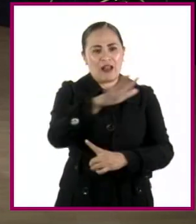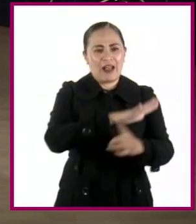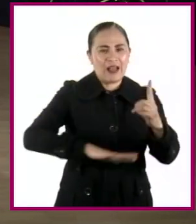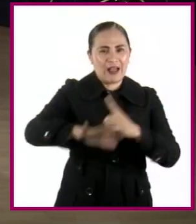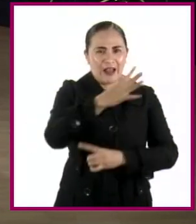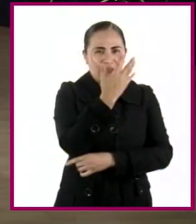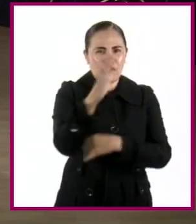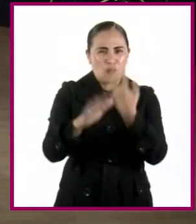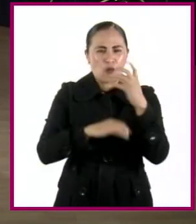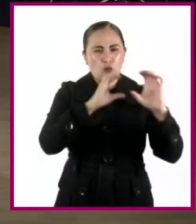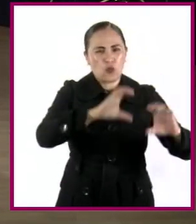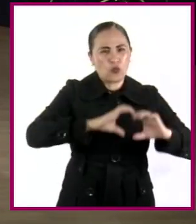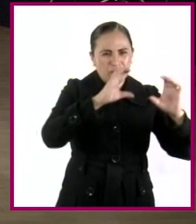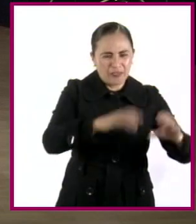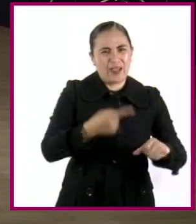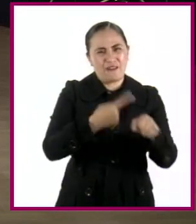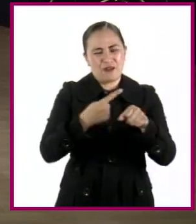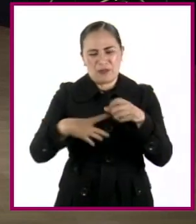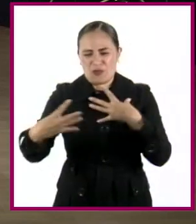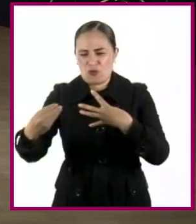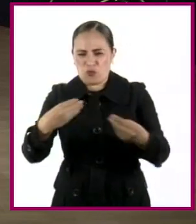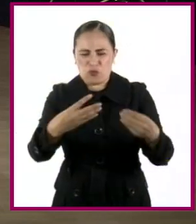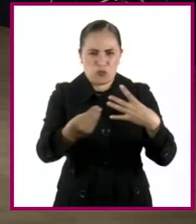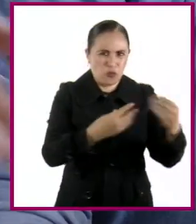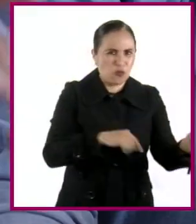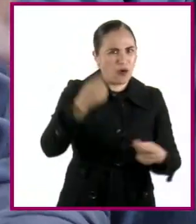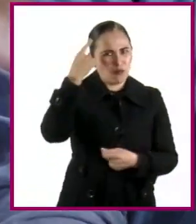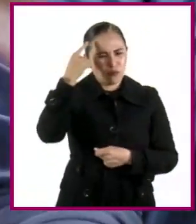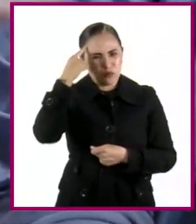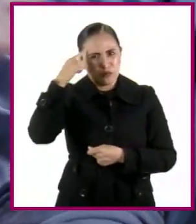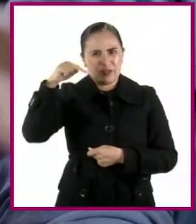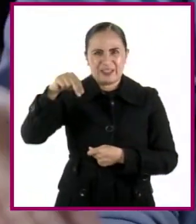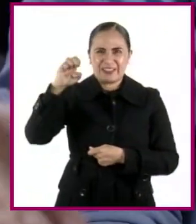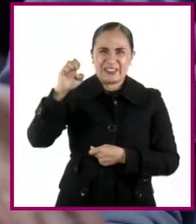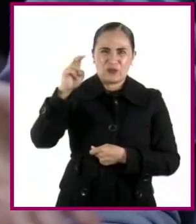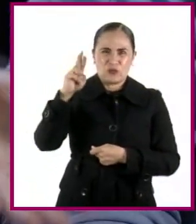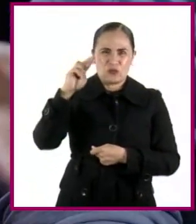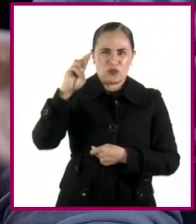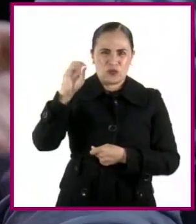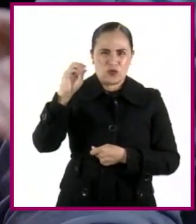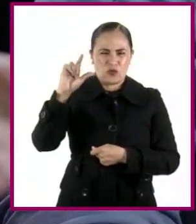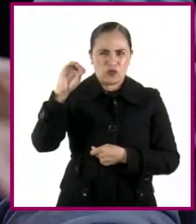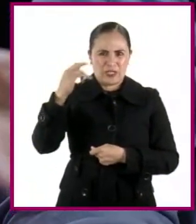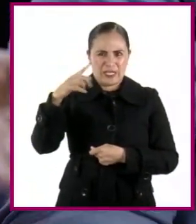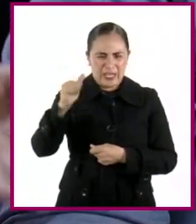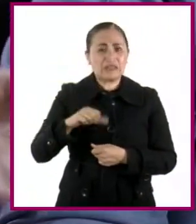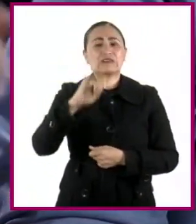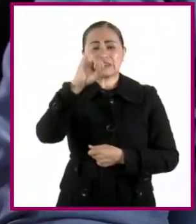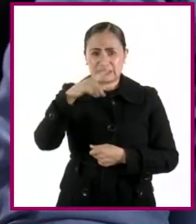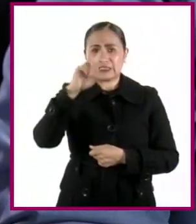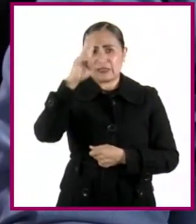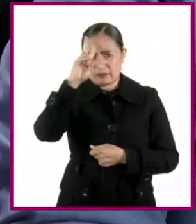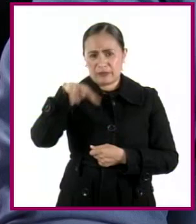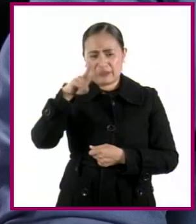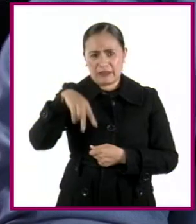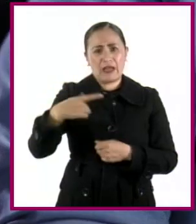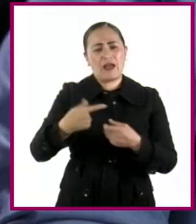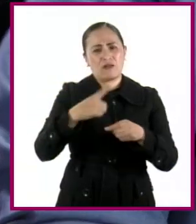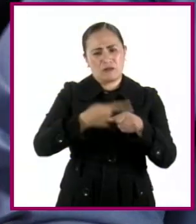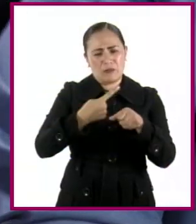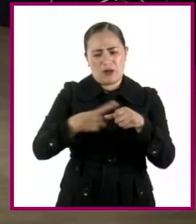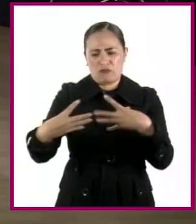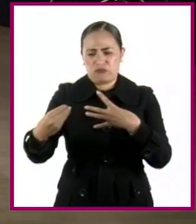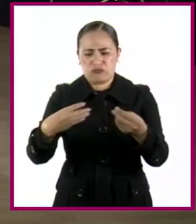la epidemiología, la inmunología, la neurología. Es cierto, ahora con la pandemia se ha hablado muchísimo de los modelos